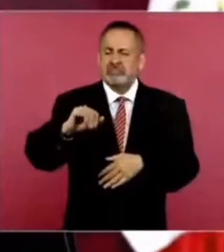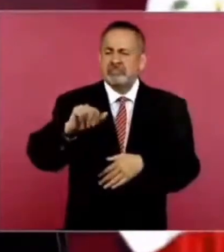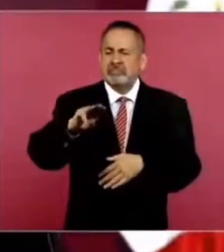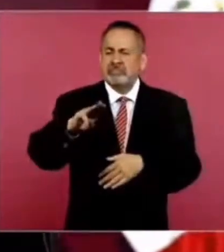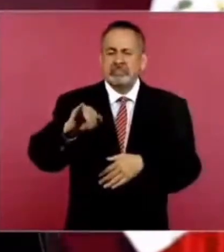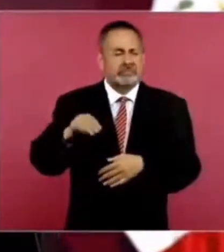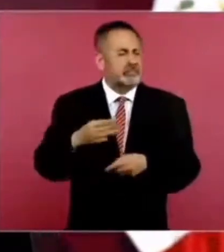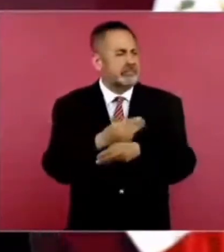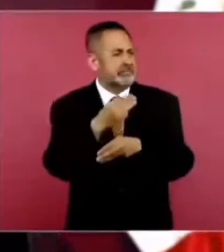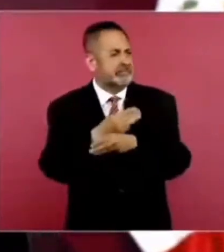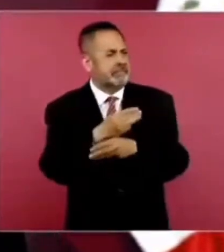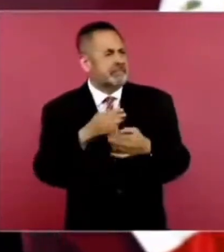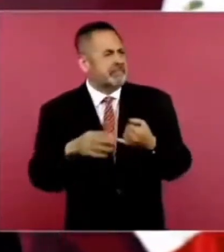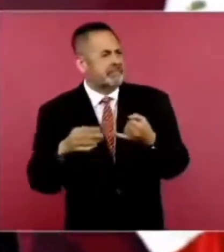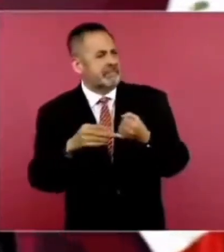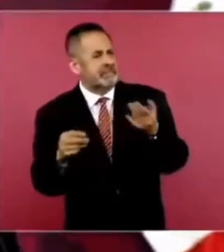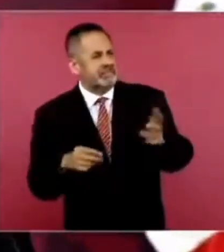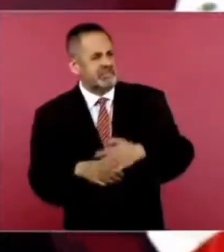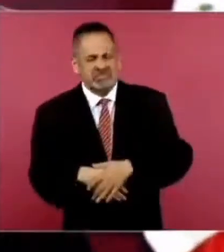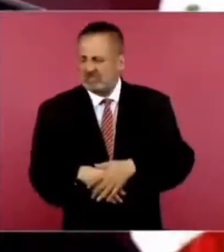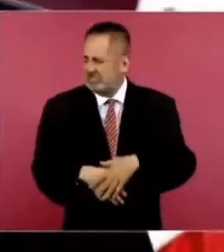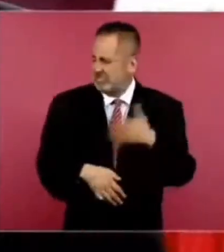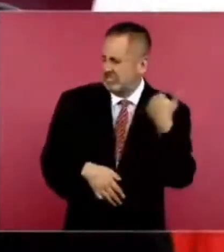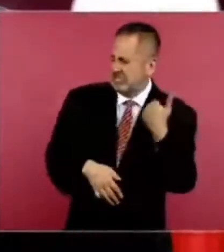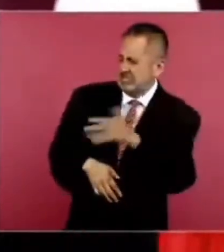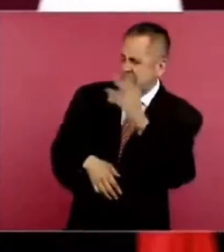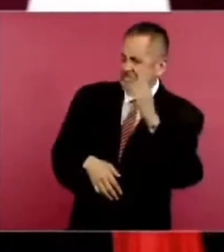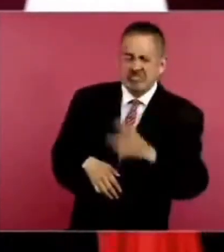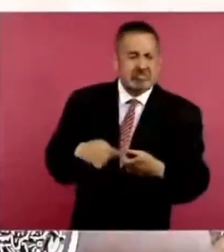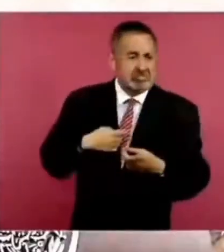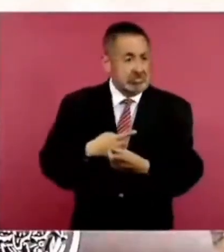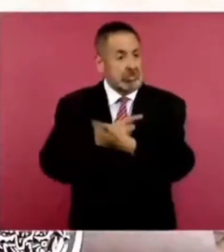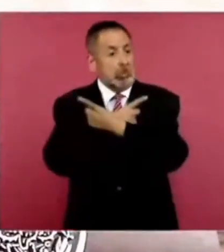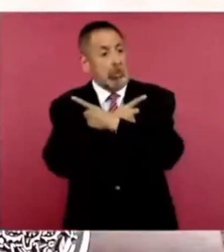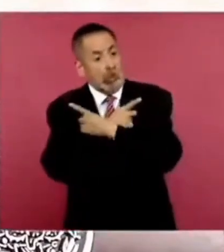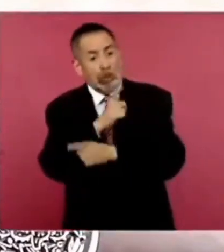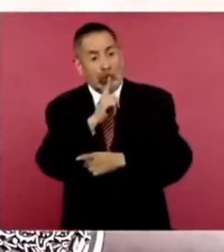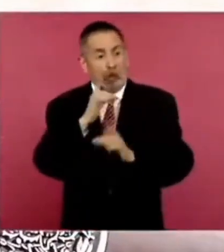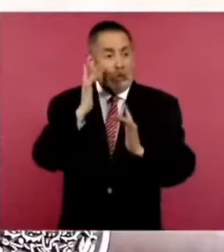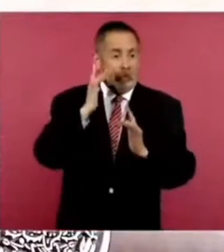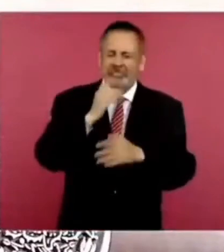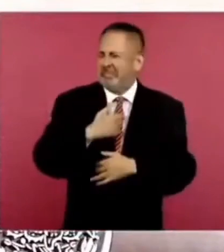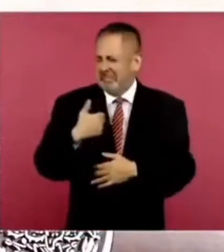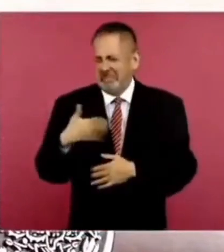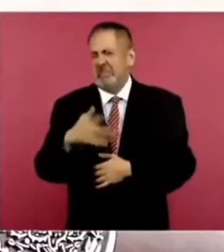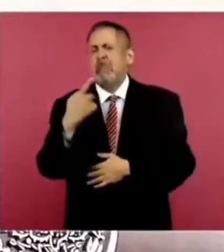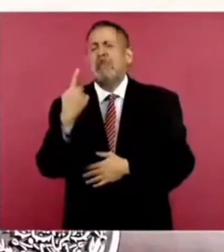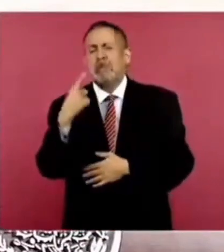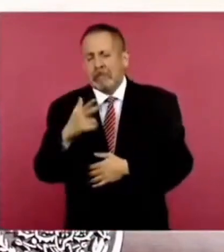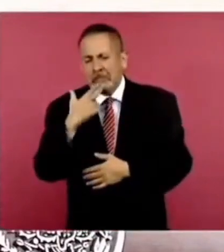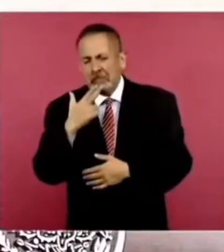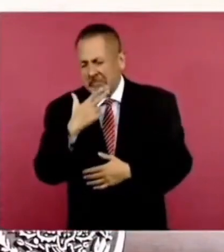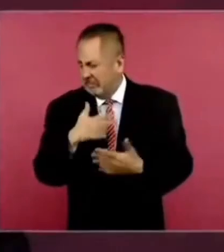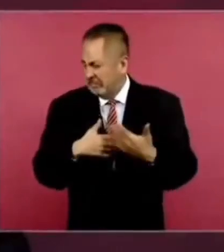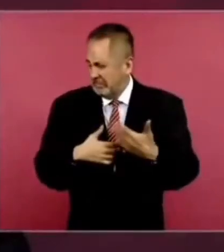y ¿qué me va a importar la moral? Si, como